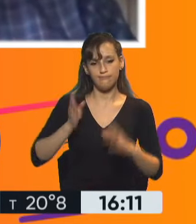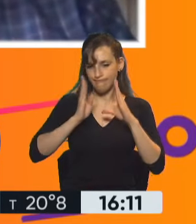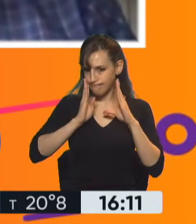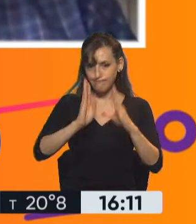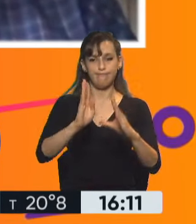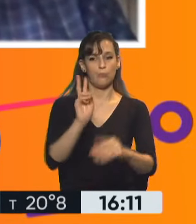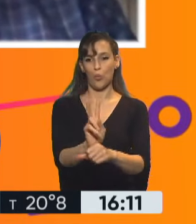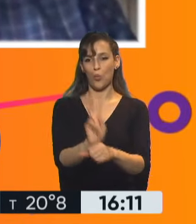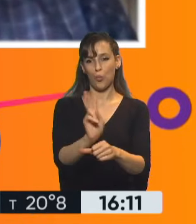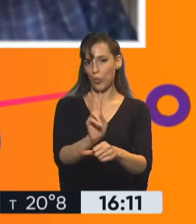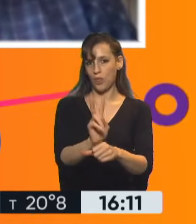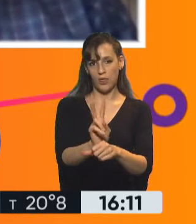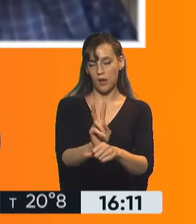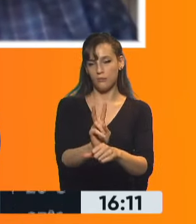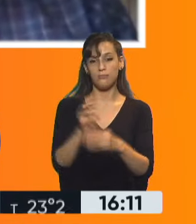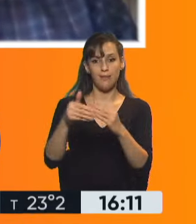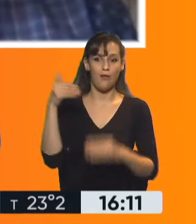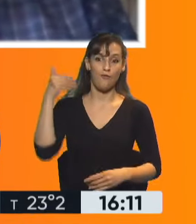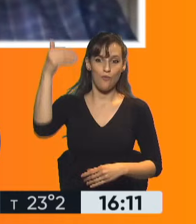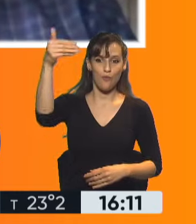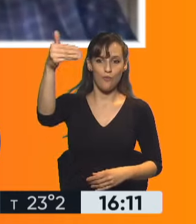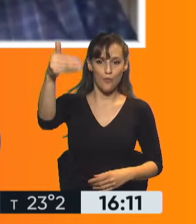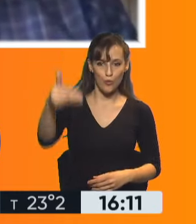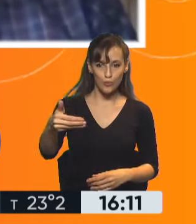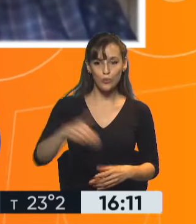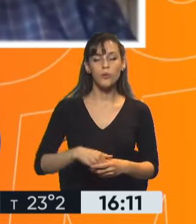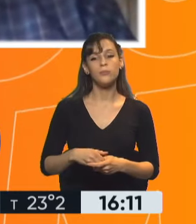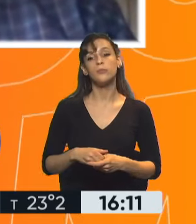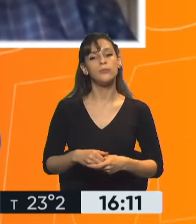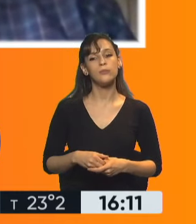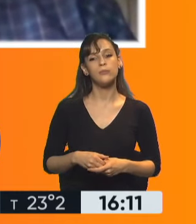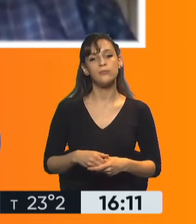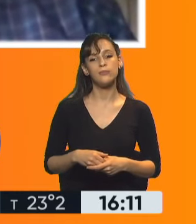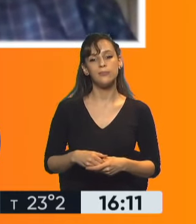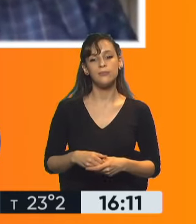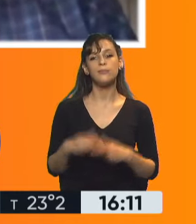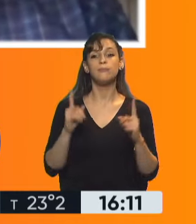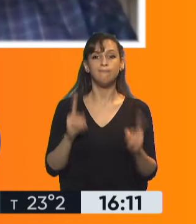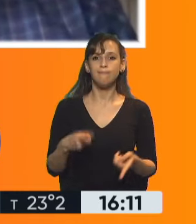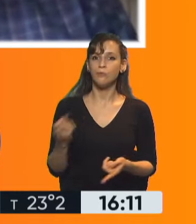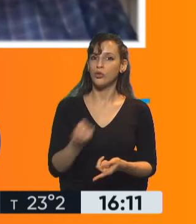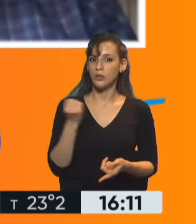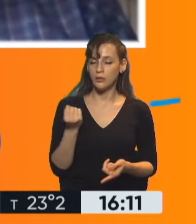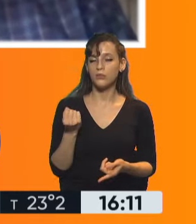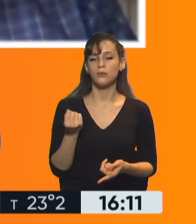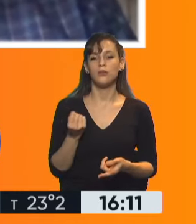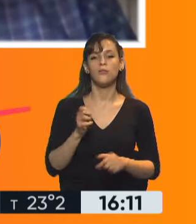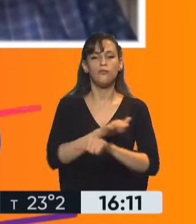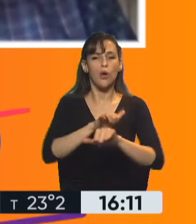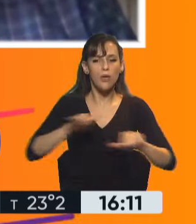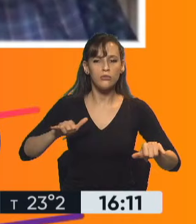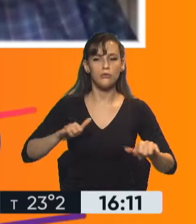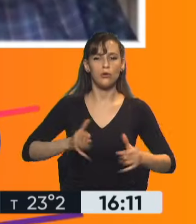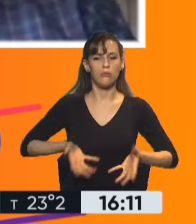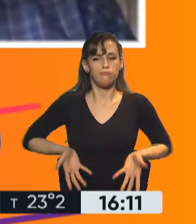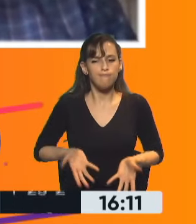para las generaciones futuras, y tratar de hacer este tipo de cuestiones en otras que son muy útiles, como transmitir al gran público este tipo de cuestiones para que sepan